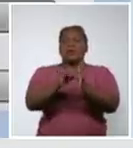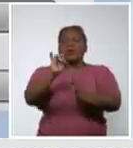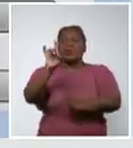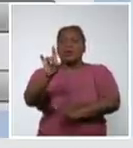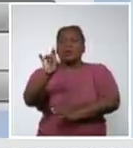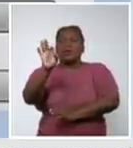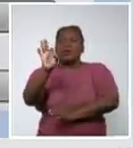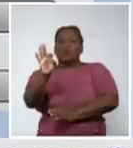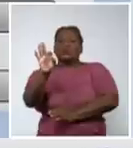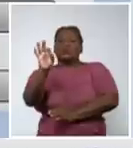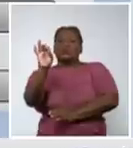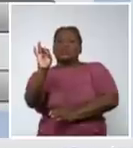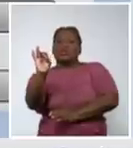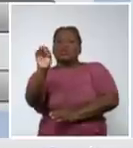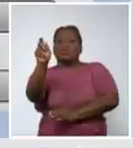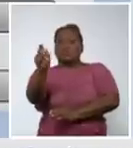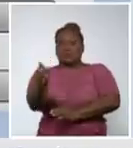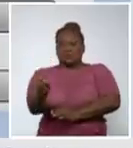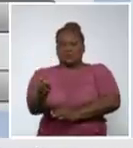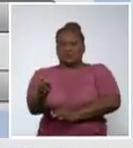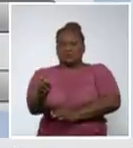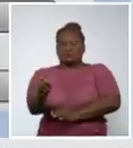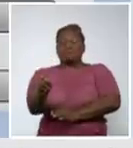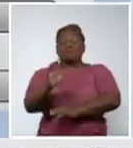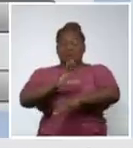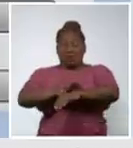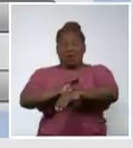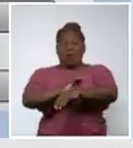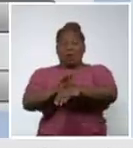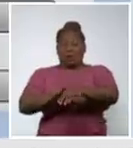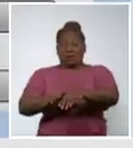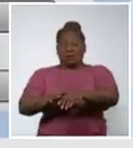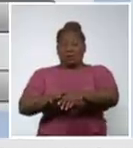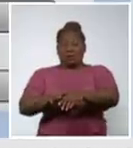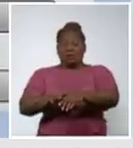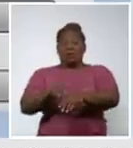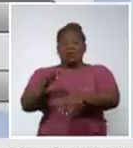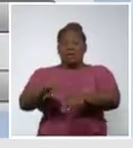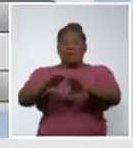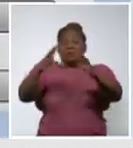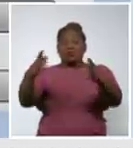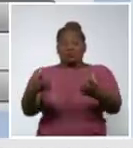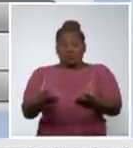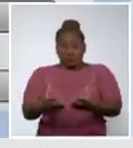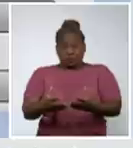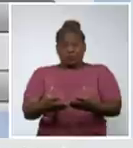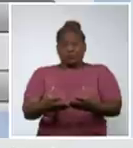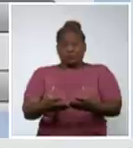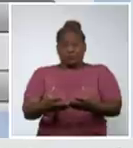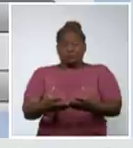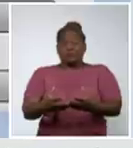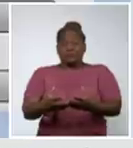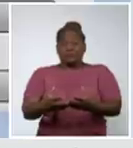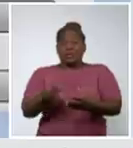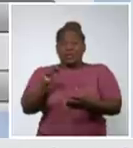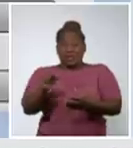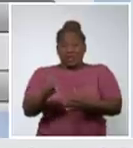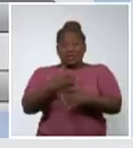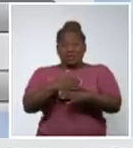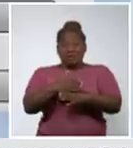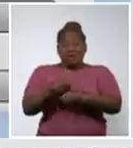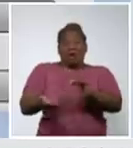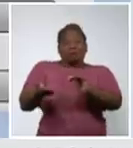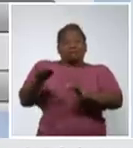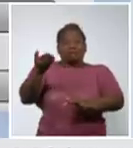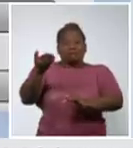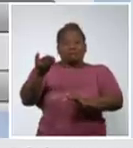9.987 personas con COVID y por COVID-19 en el mundo, lo cual incrementa la cifra